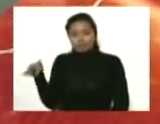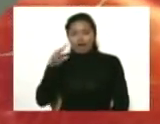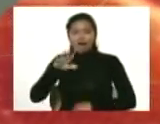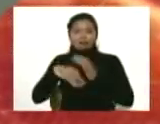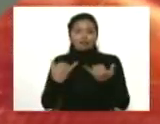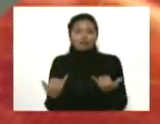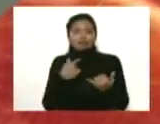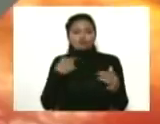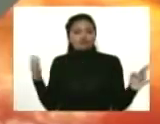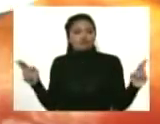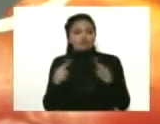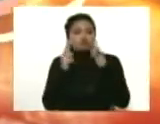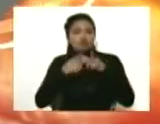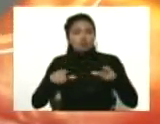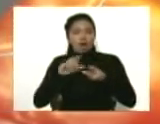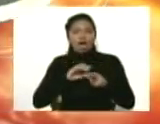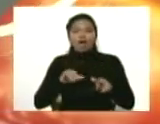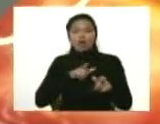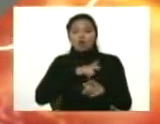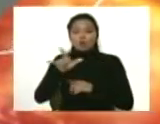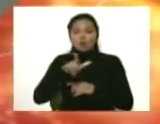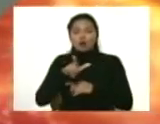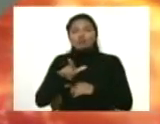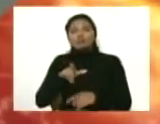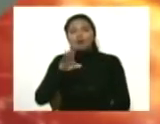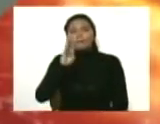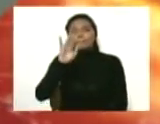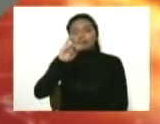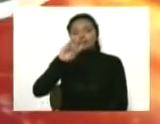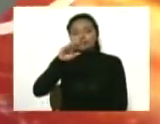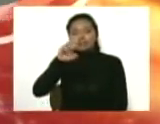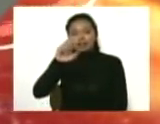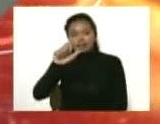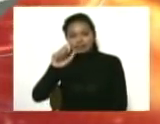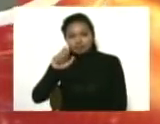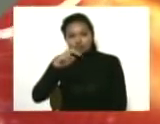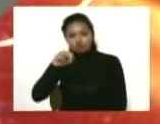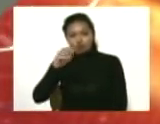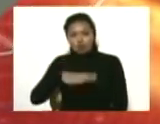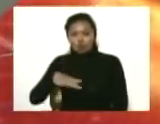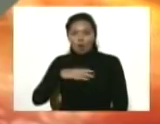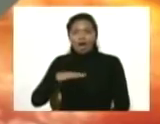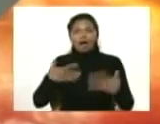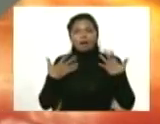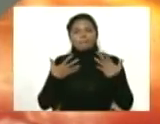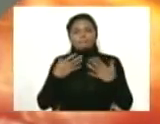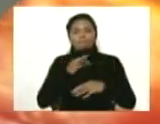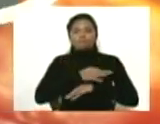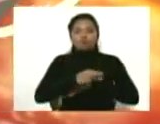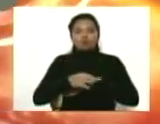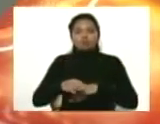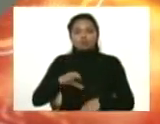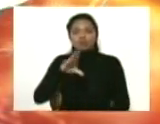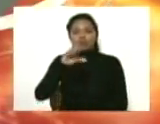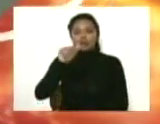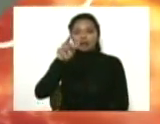Actualmente me encuentro en el aeropuerto Antonio Nicolás Briceño de la parroquia Campo Alegre del municipio